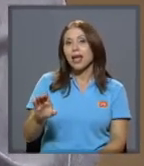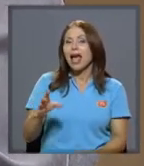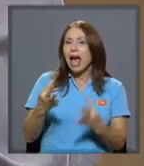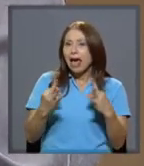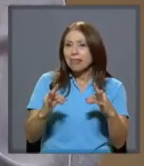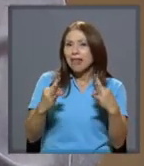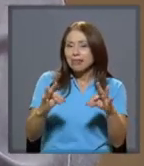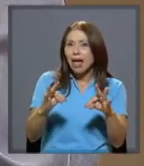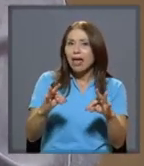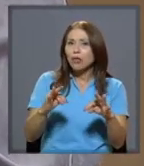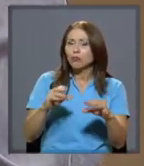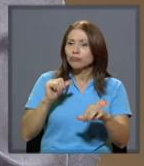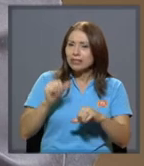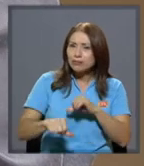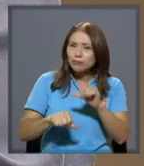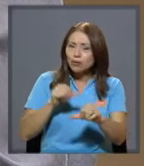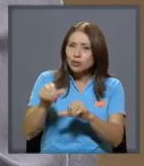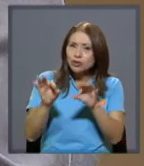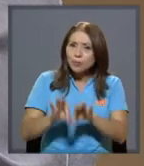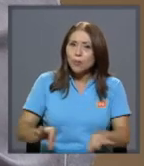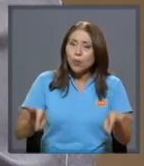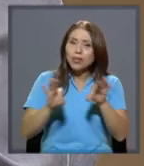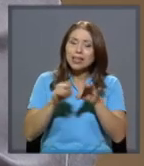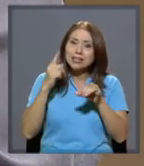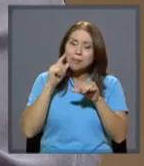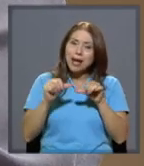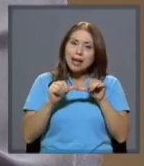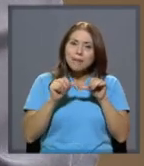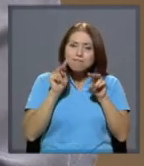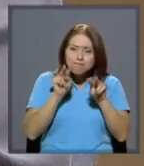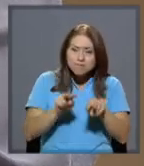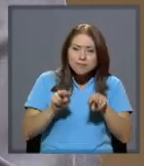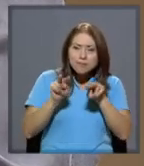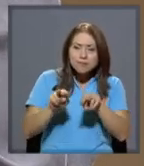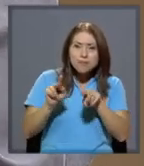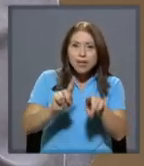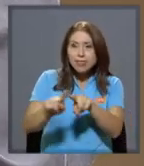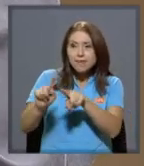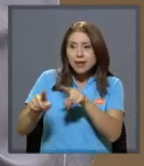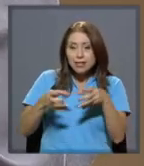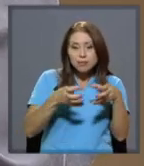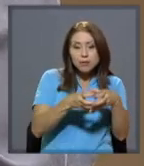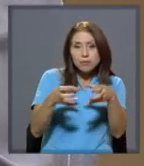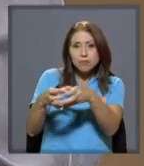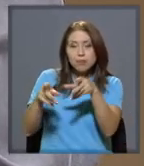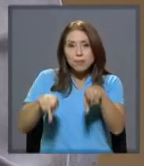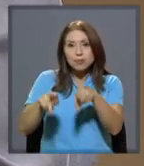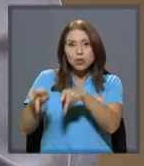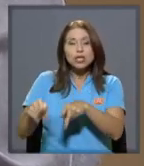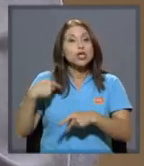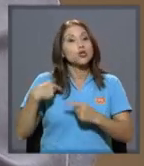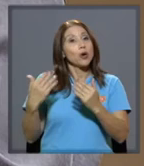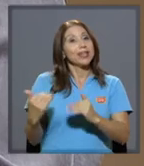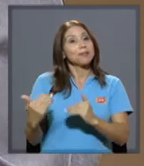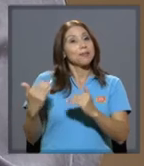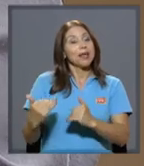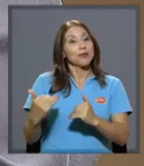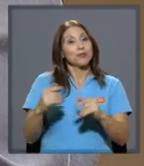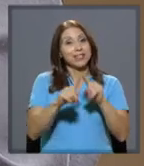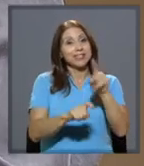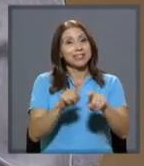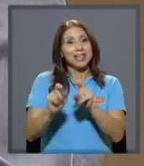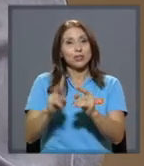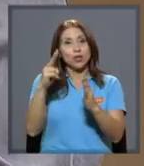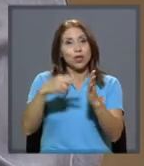tratado de hacer esfuerzos muy importantes para darle seguimiento a varias poblaciones y yo espero que para el censo del 2020-2021 ya sabemos que va a haber